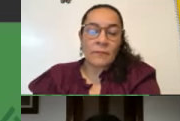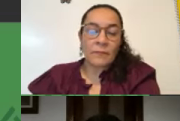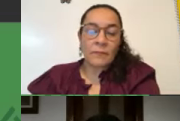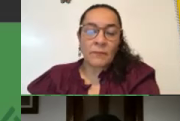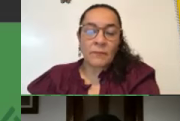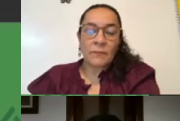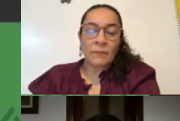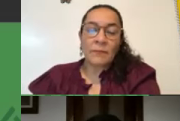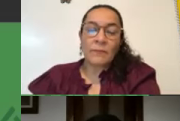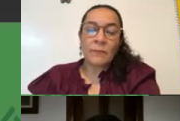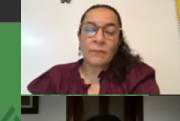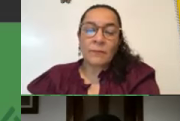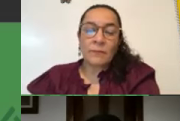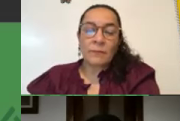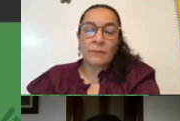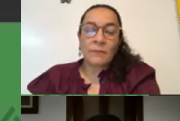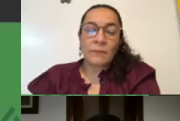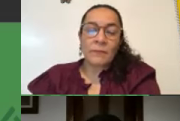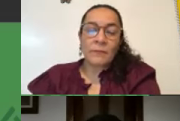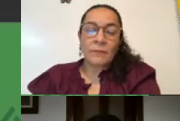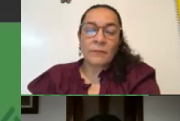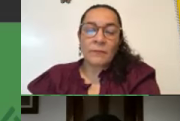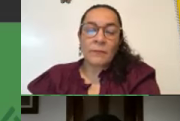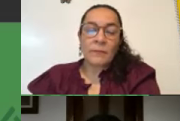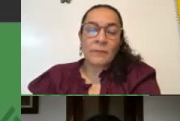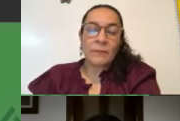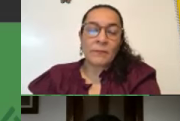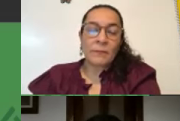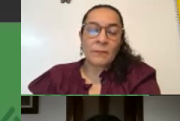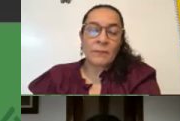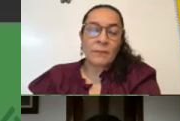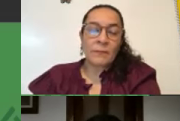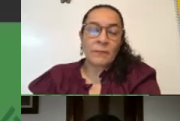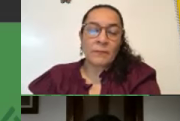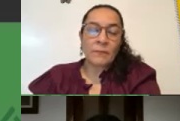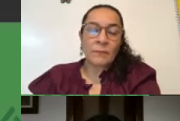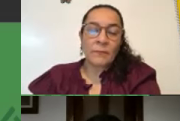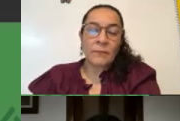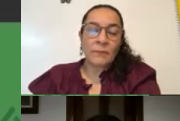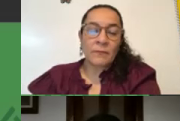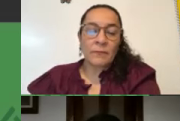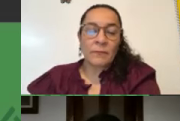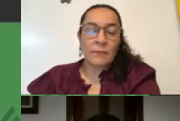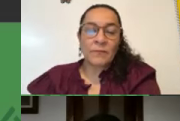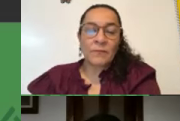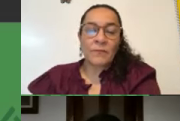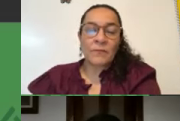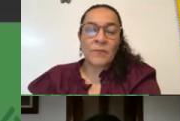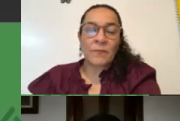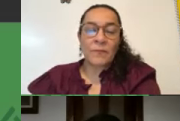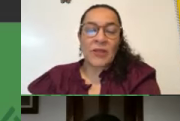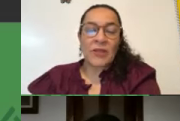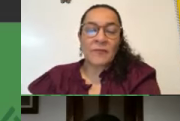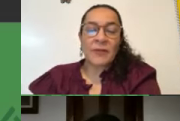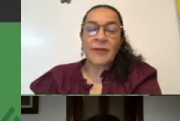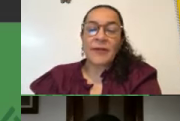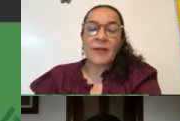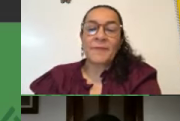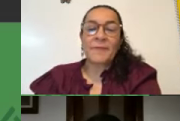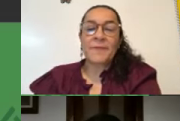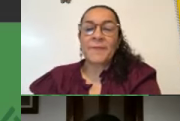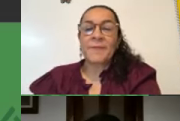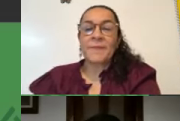vulnerables, de manera que no será a través del establecimiento de conceptos nuevos o incrementando las actuales cómo